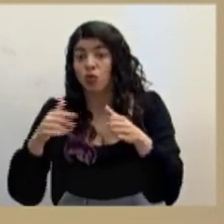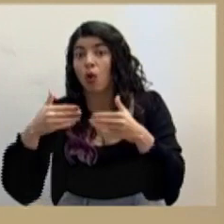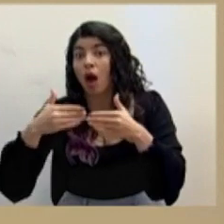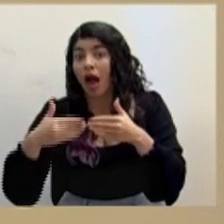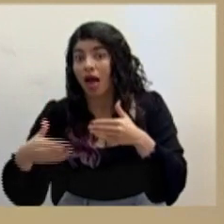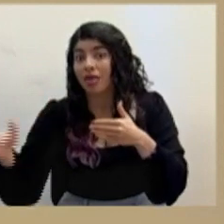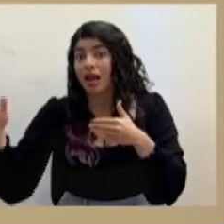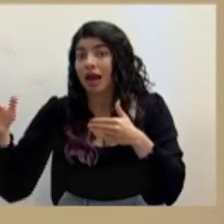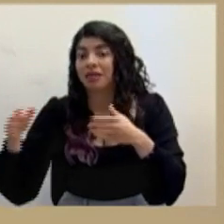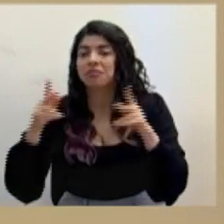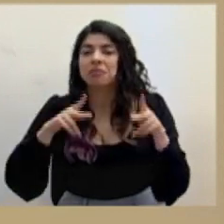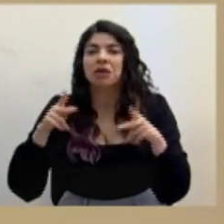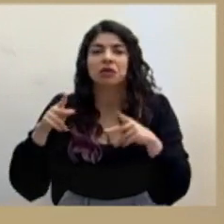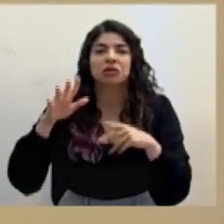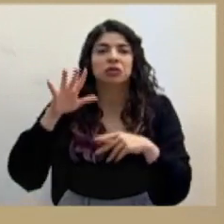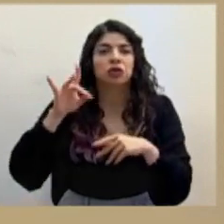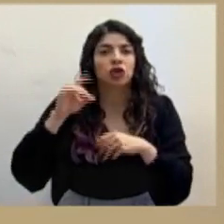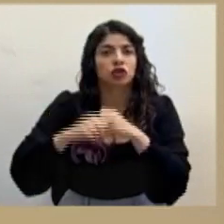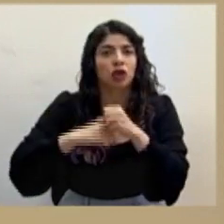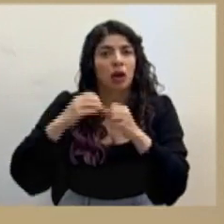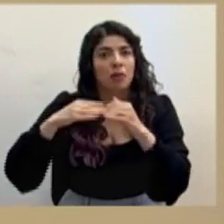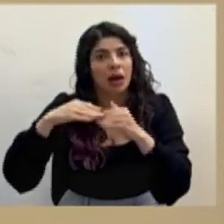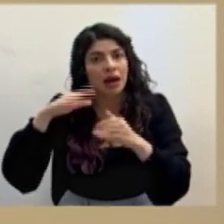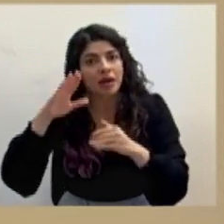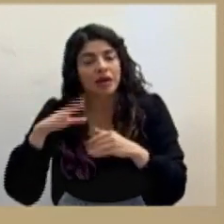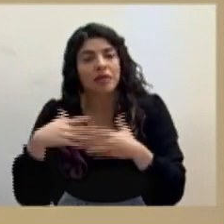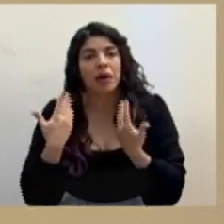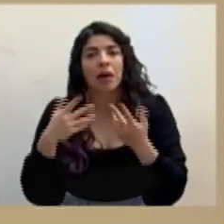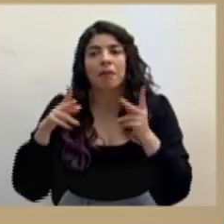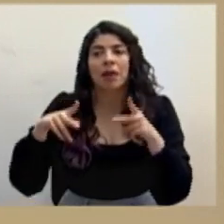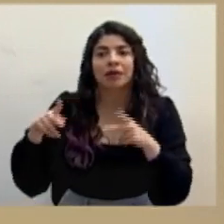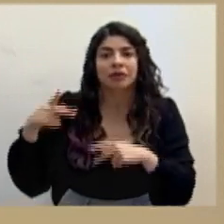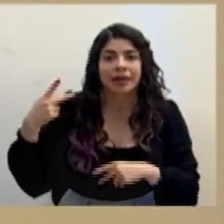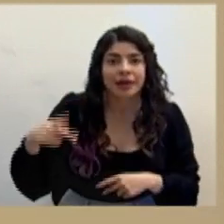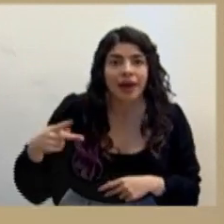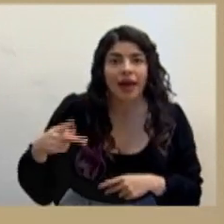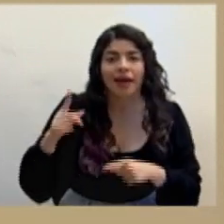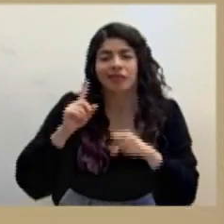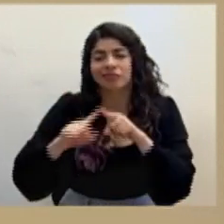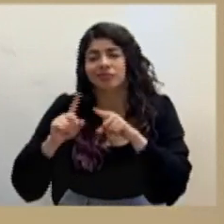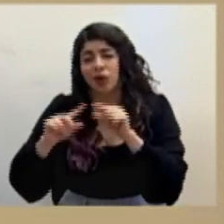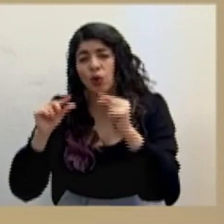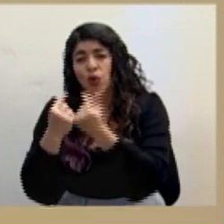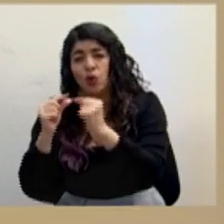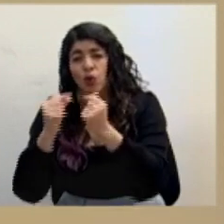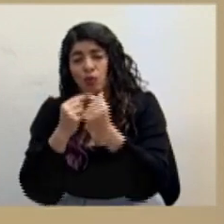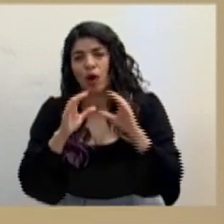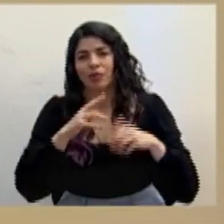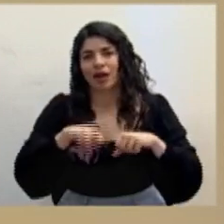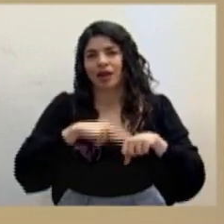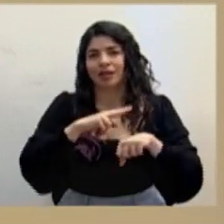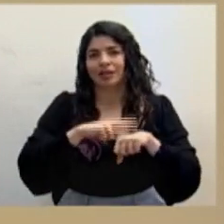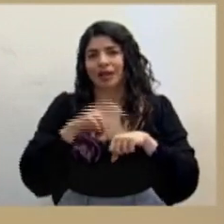adelante, población mayor de 58 años, personas de riesgo y otros grupos establecidos por la Comisión Nacional de